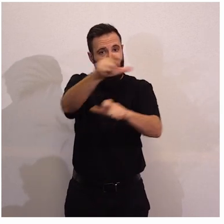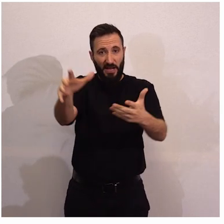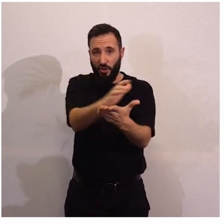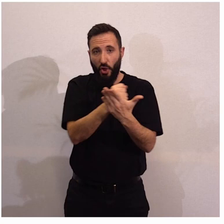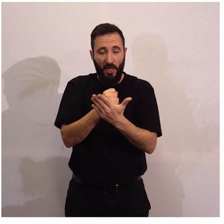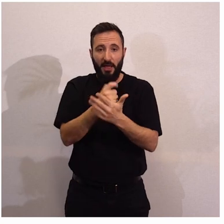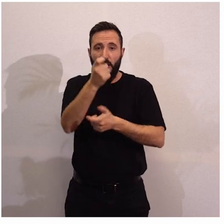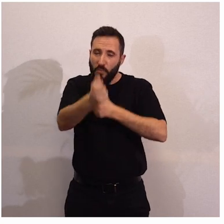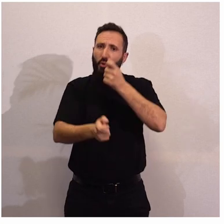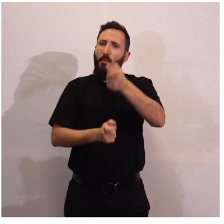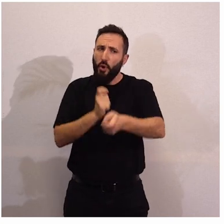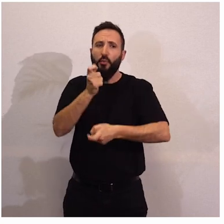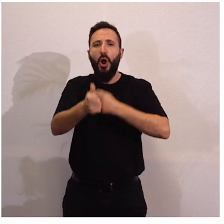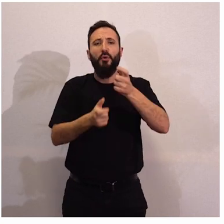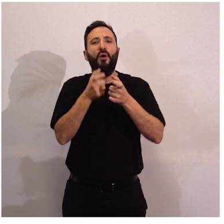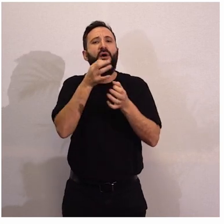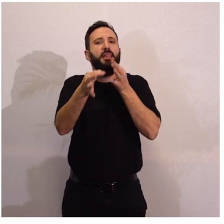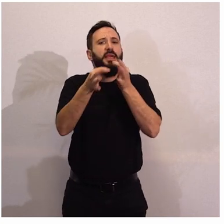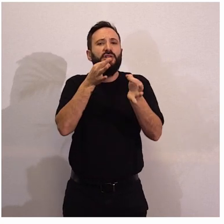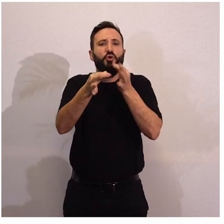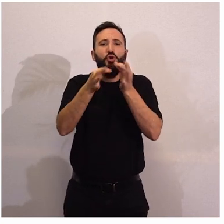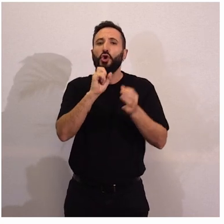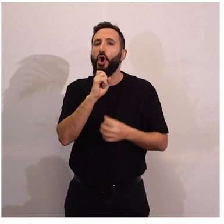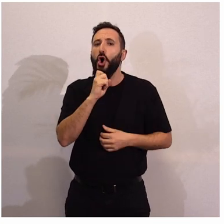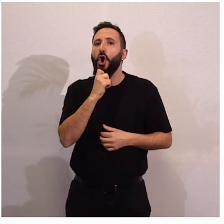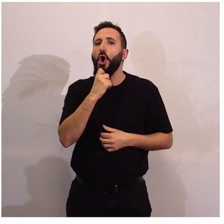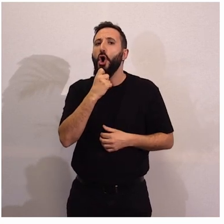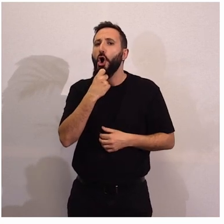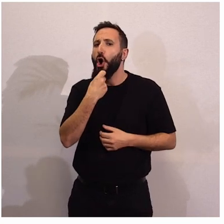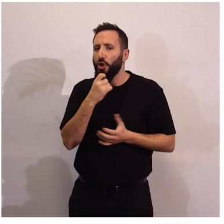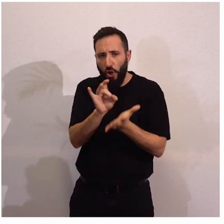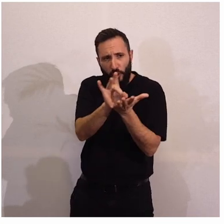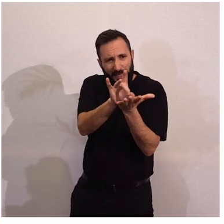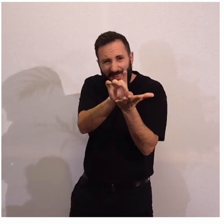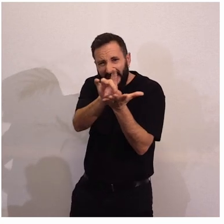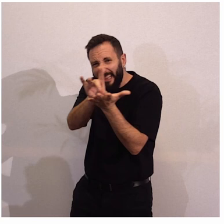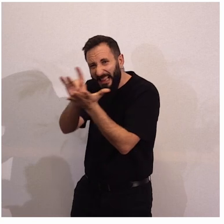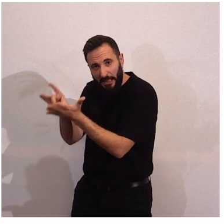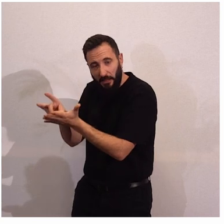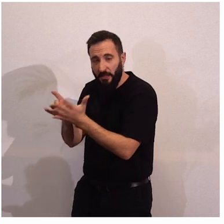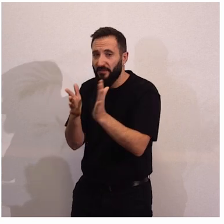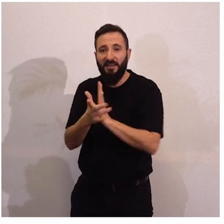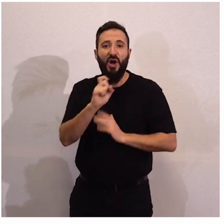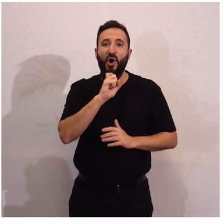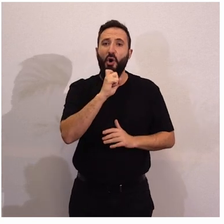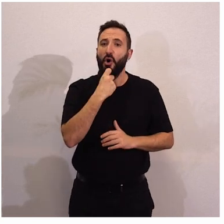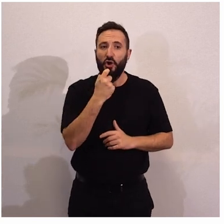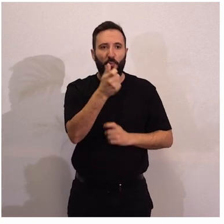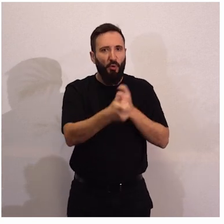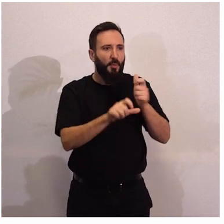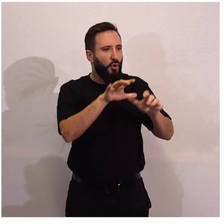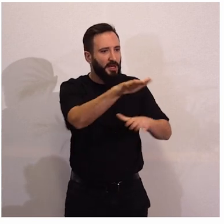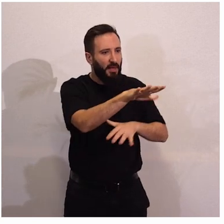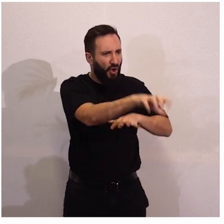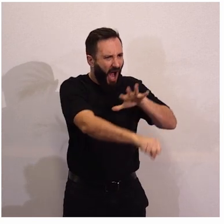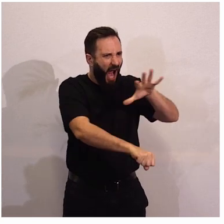ir expulsando poco a poco esos reductos, ¿no? El odio va ocupando espacio,